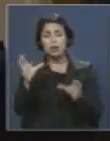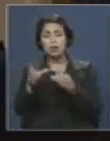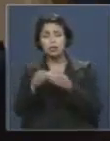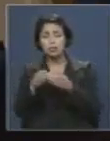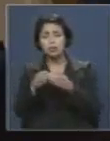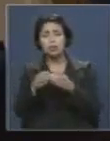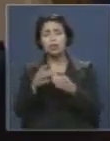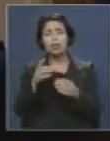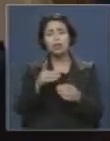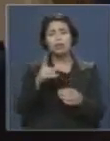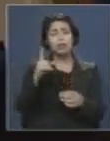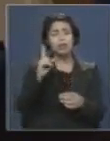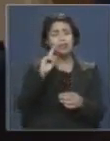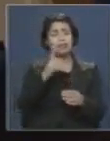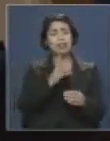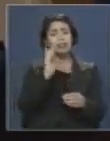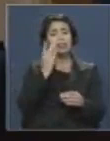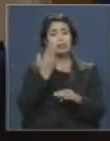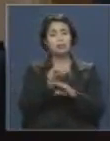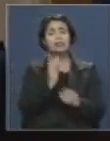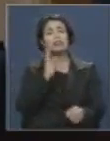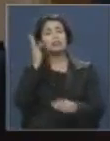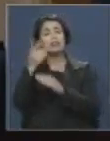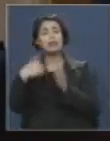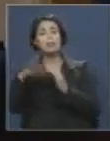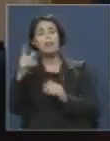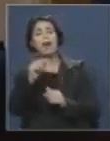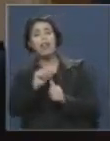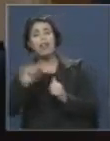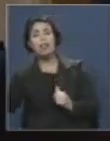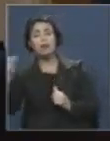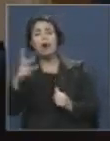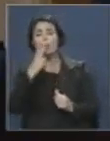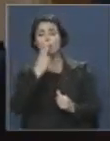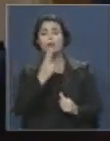ahí tendrá que ser trasladada más lejos a Puerto